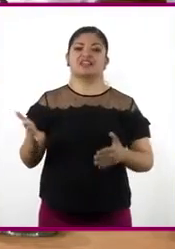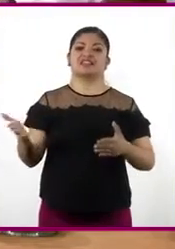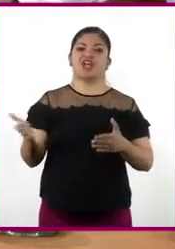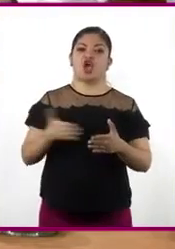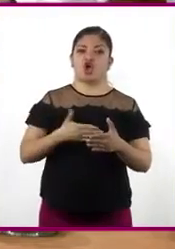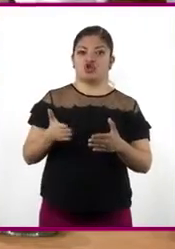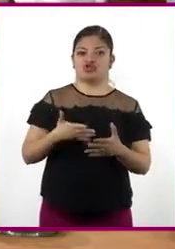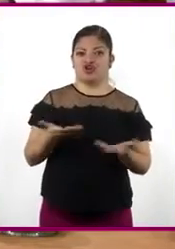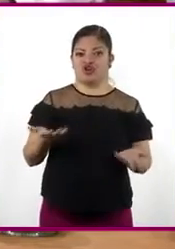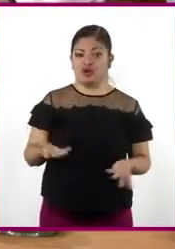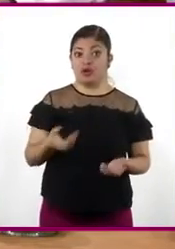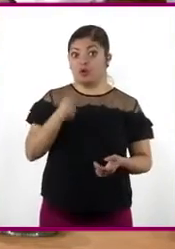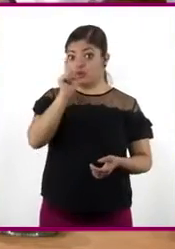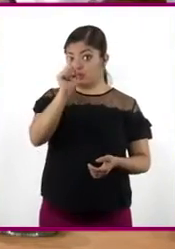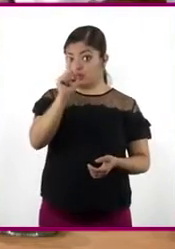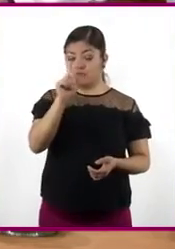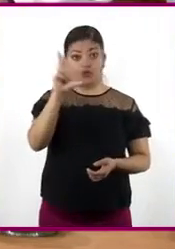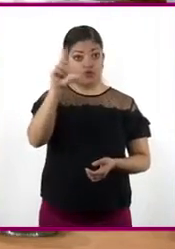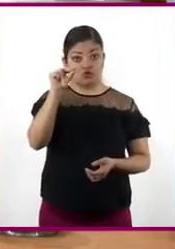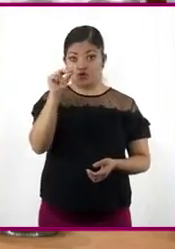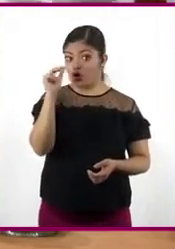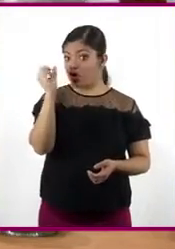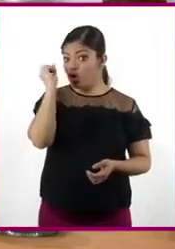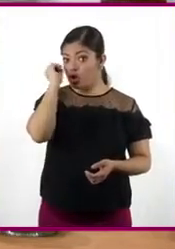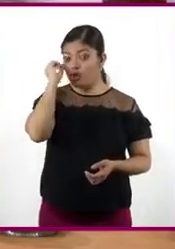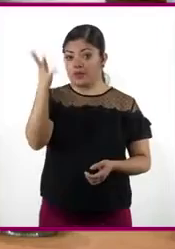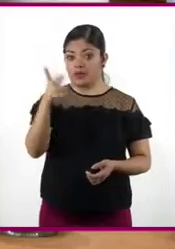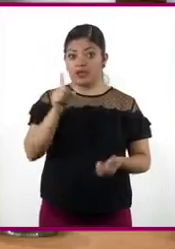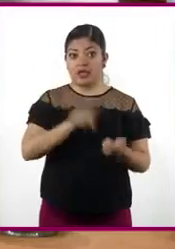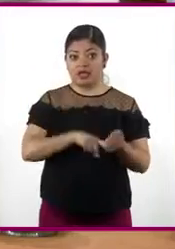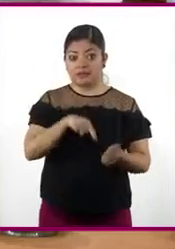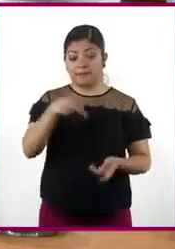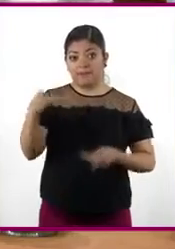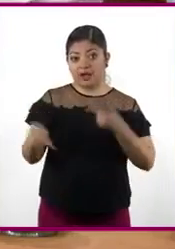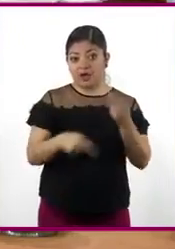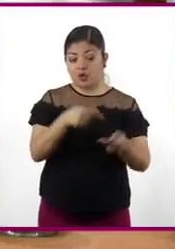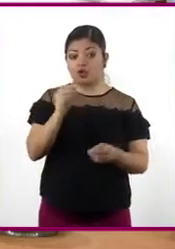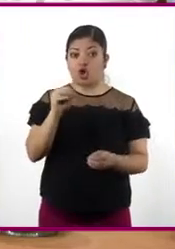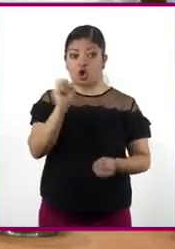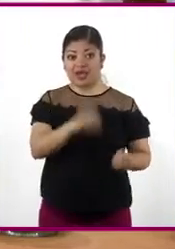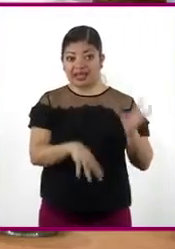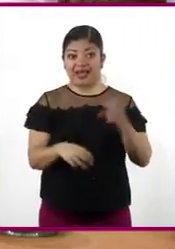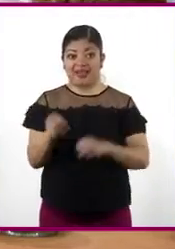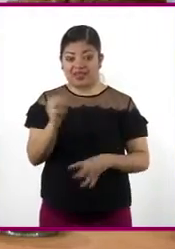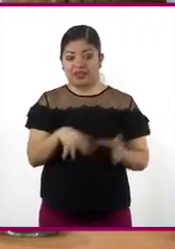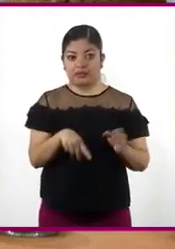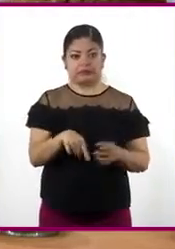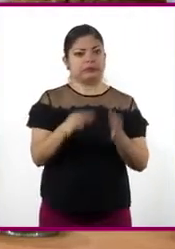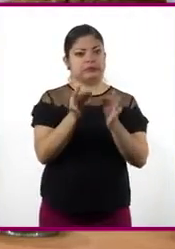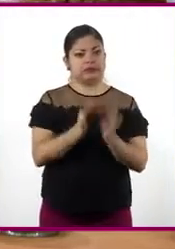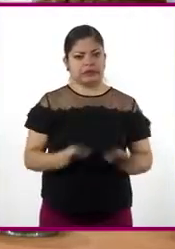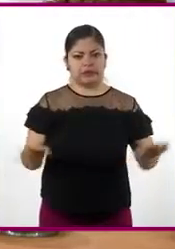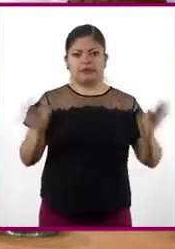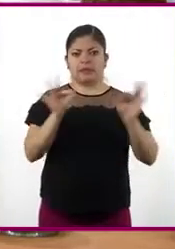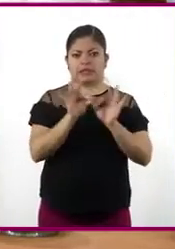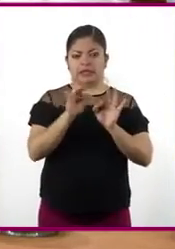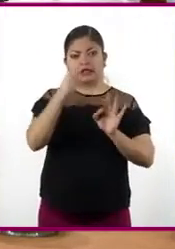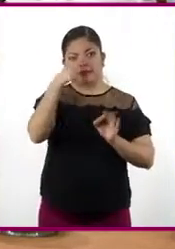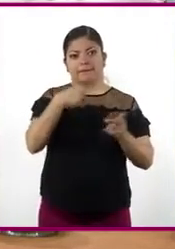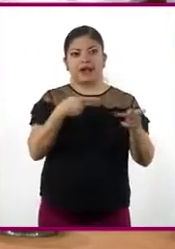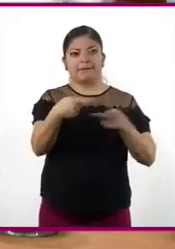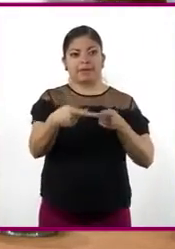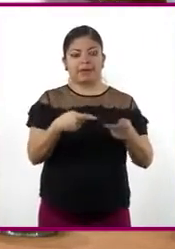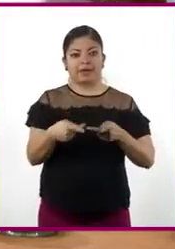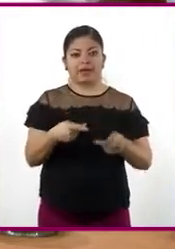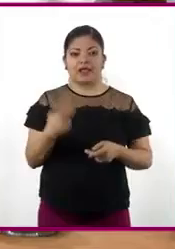Lo que no debemos olvidar es que los ingredientes o preguntas básicas son súper importantes para preparar